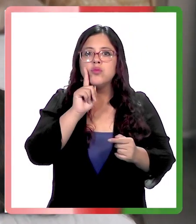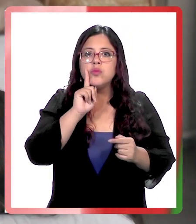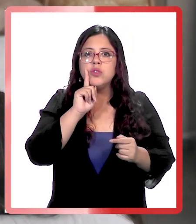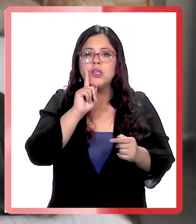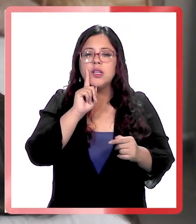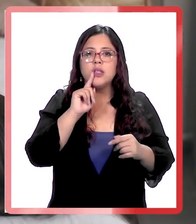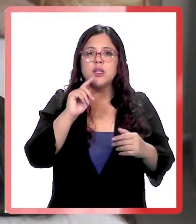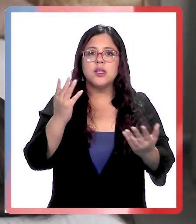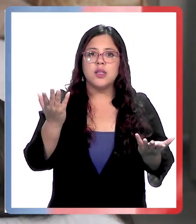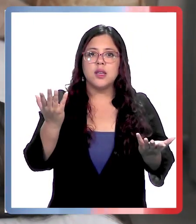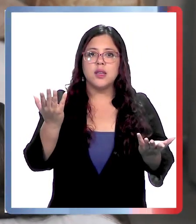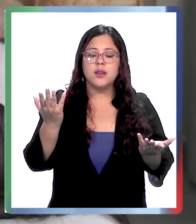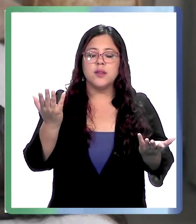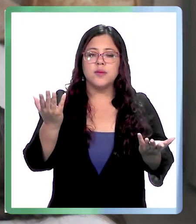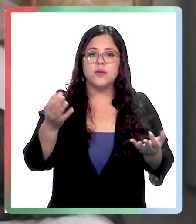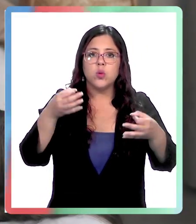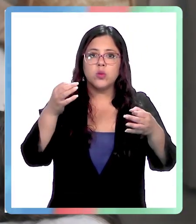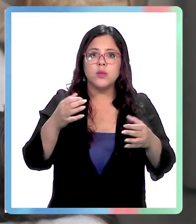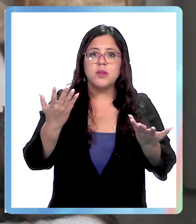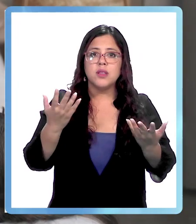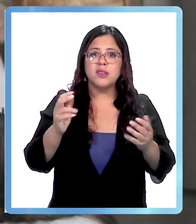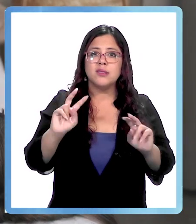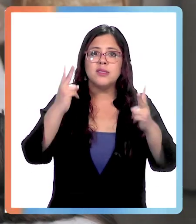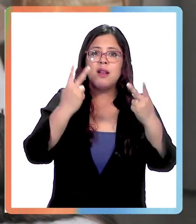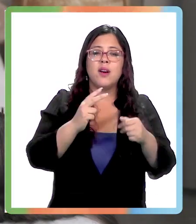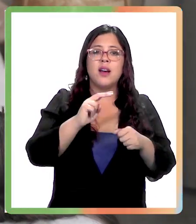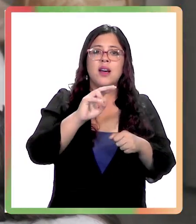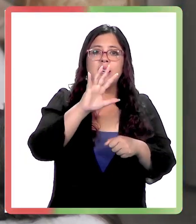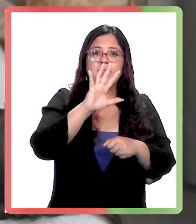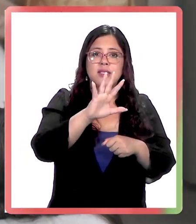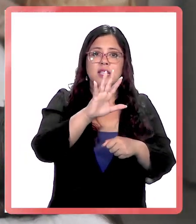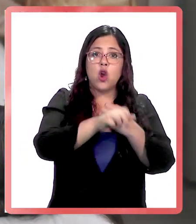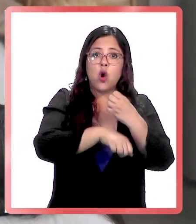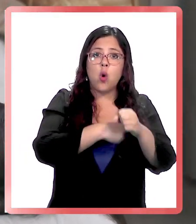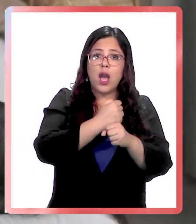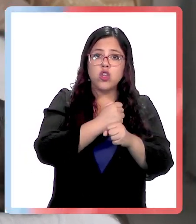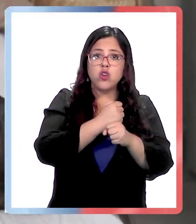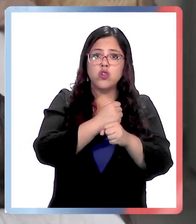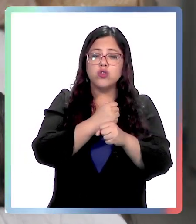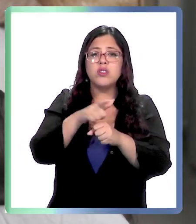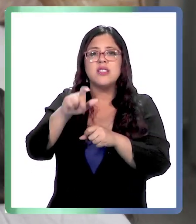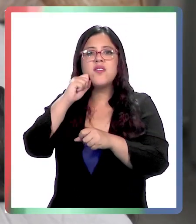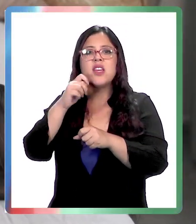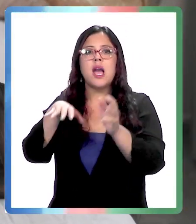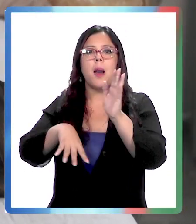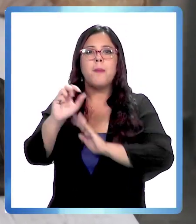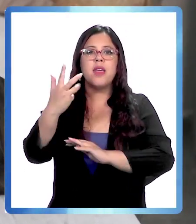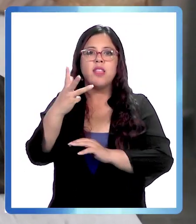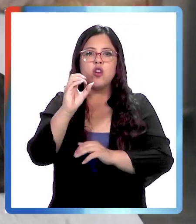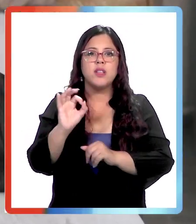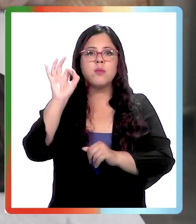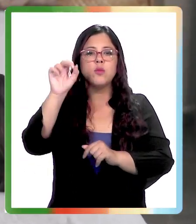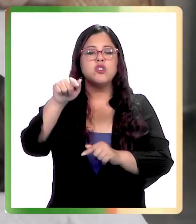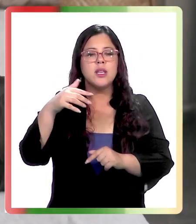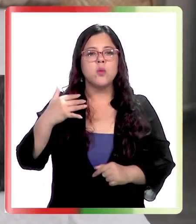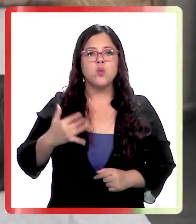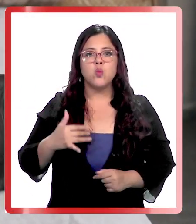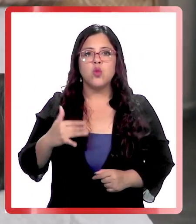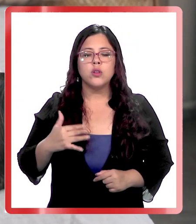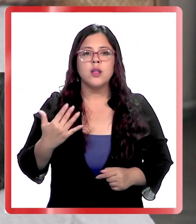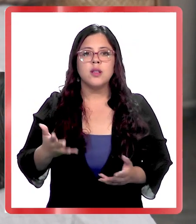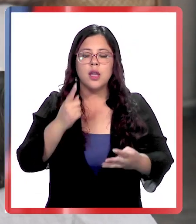una sobrevida a 5 años de más de un 90%. Por lo tanto, es